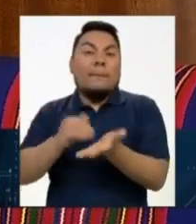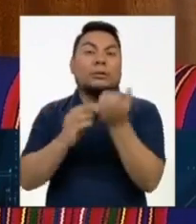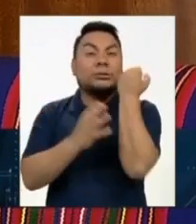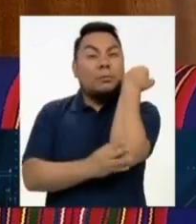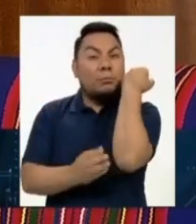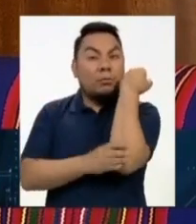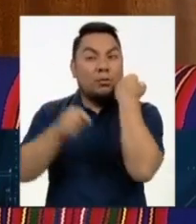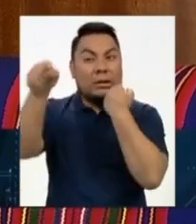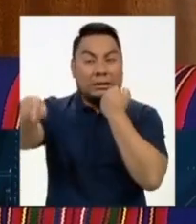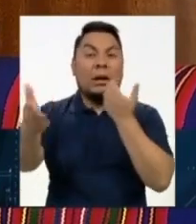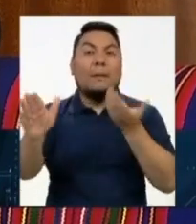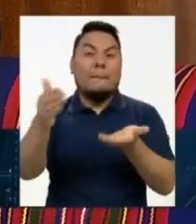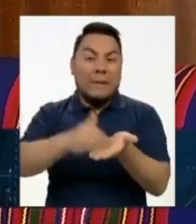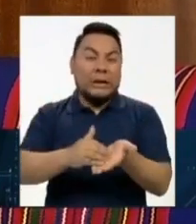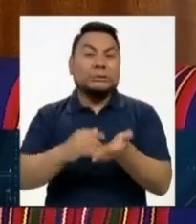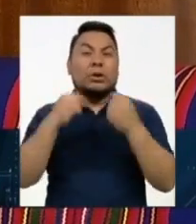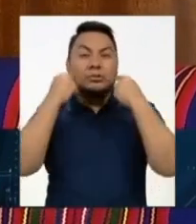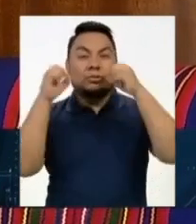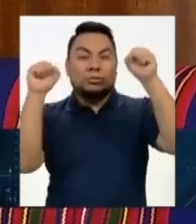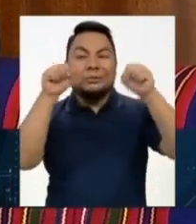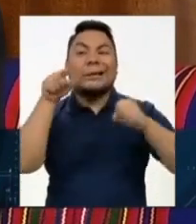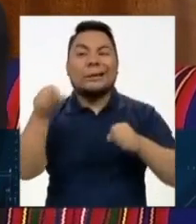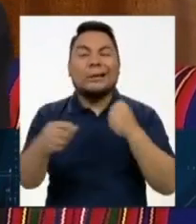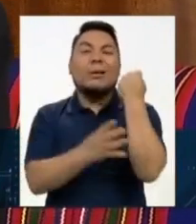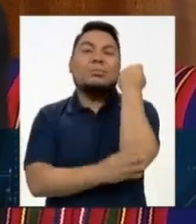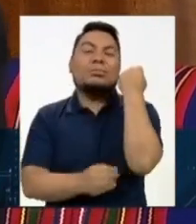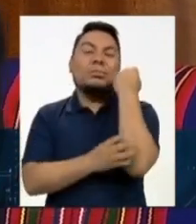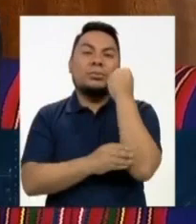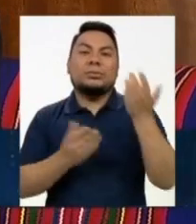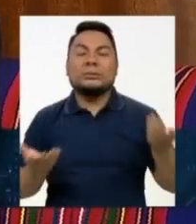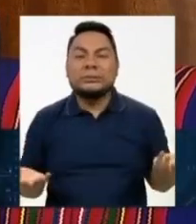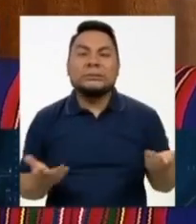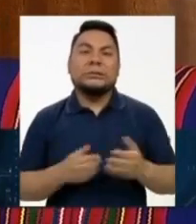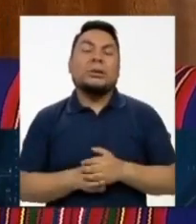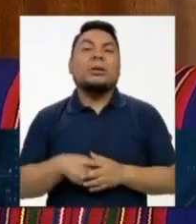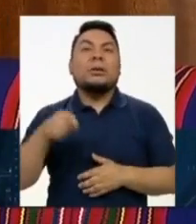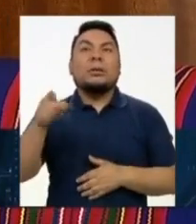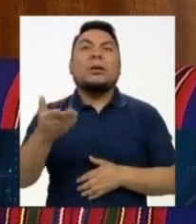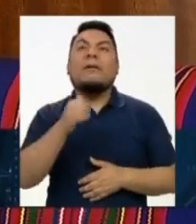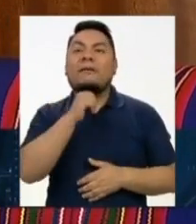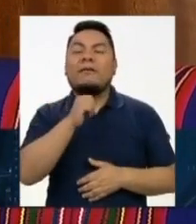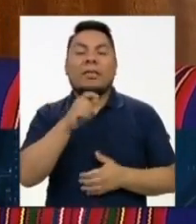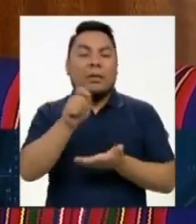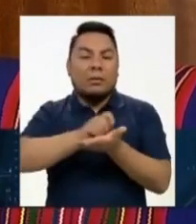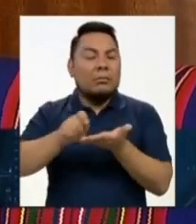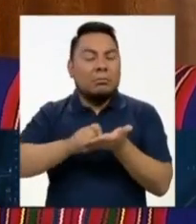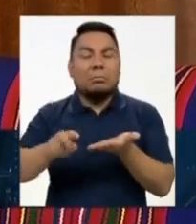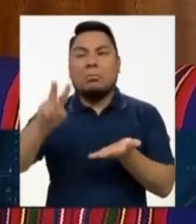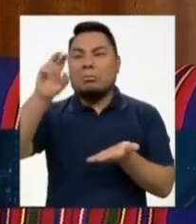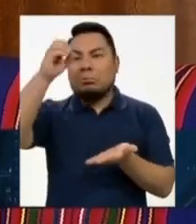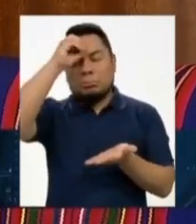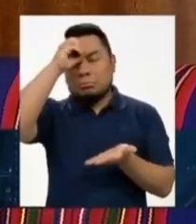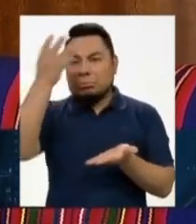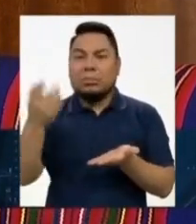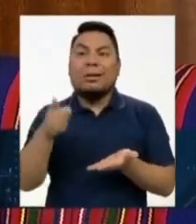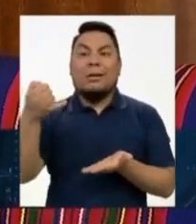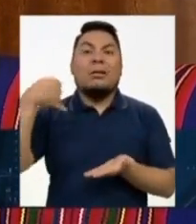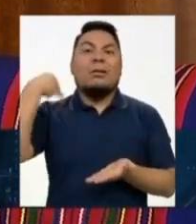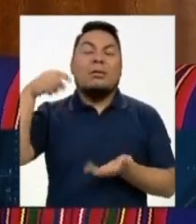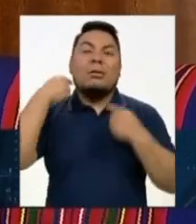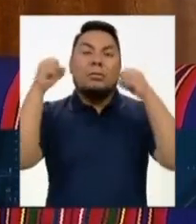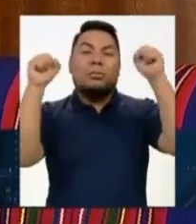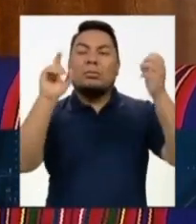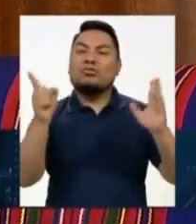están por el té porque ahí empieza la cadena de la pobreza el acceso al nivel de instrucción alfabetización los jóvenes indígenas son los que menos oportunidades